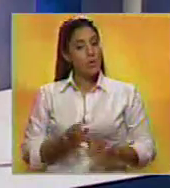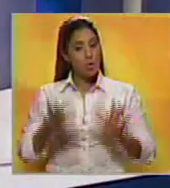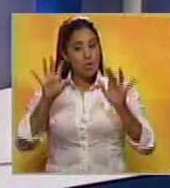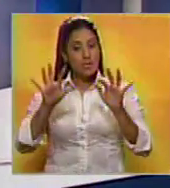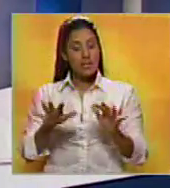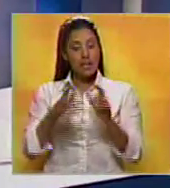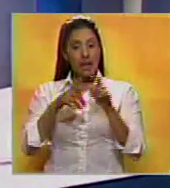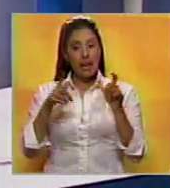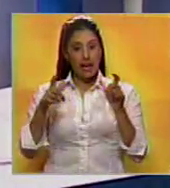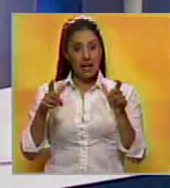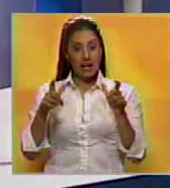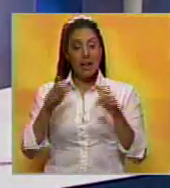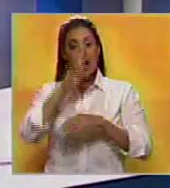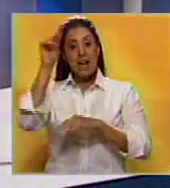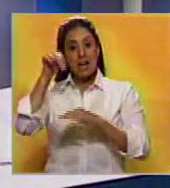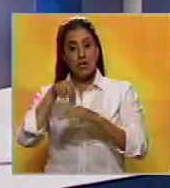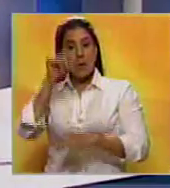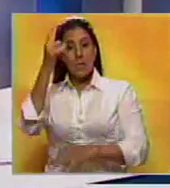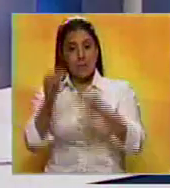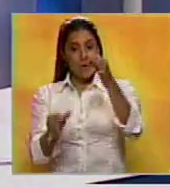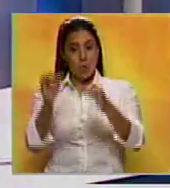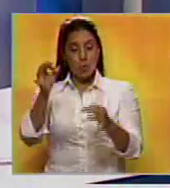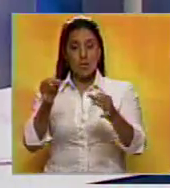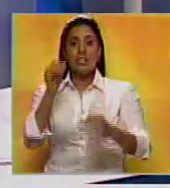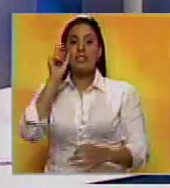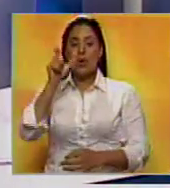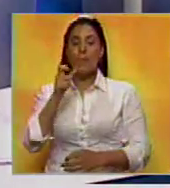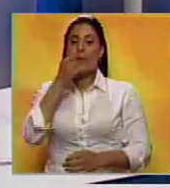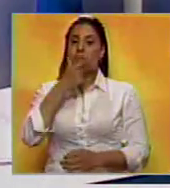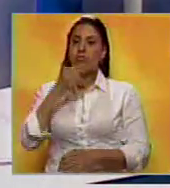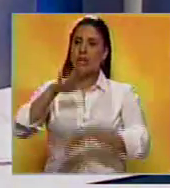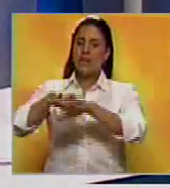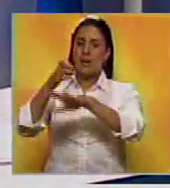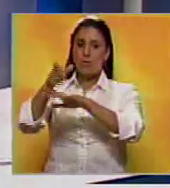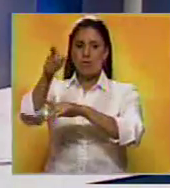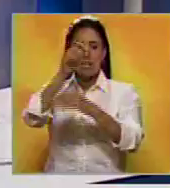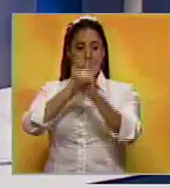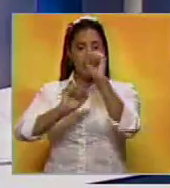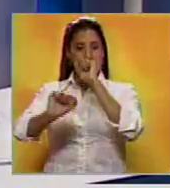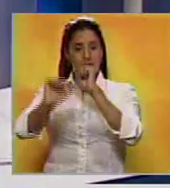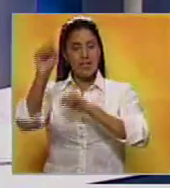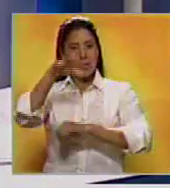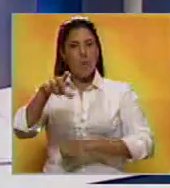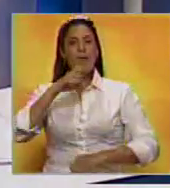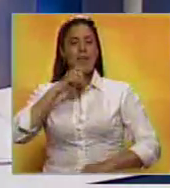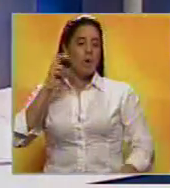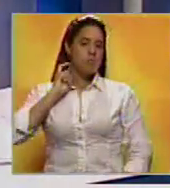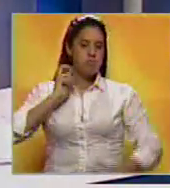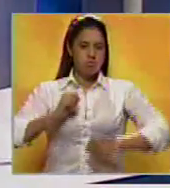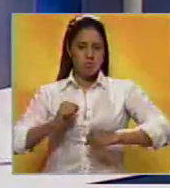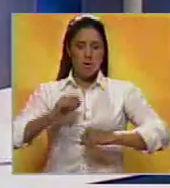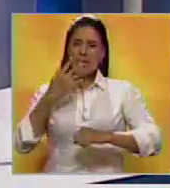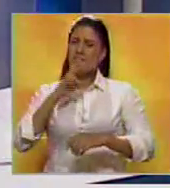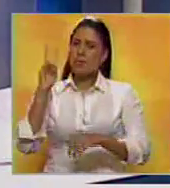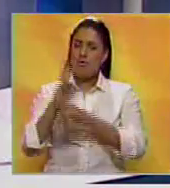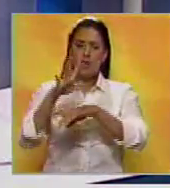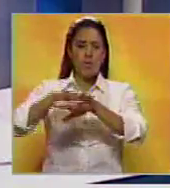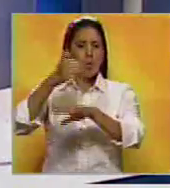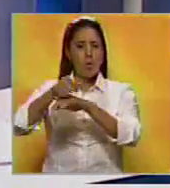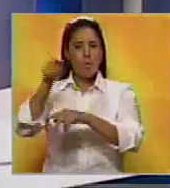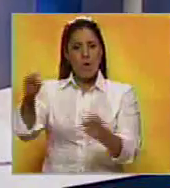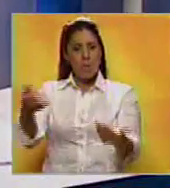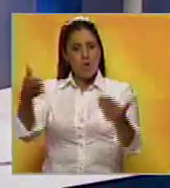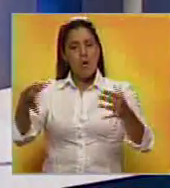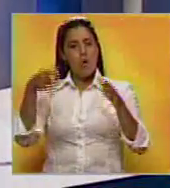El secretario general nacional de Primera Justicia, Tomás Guanipa, responsabilizó al defensor del pueblo Tarek William Saab por la violencia y las